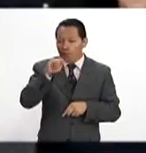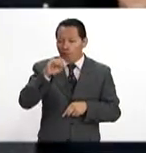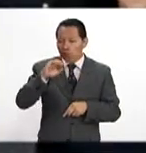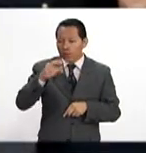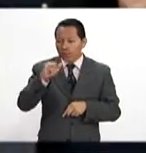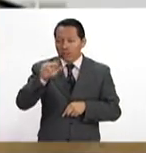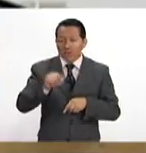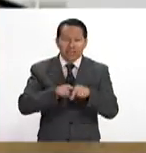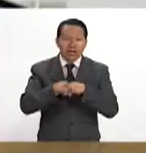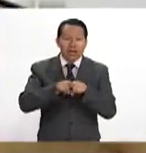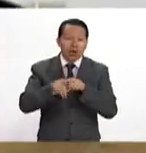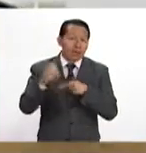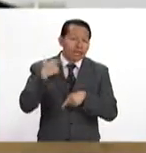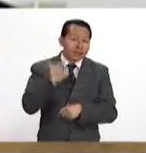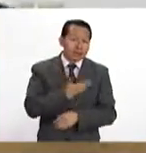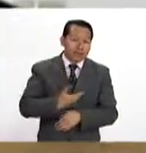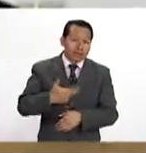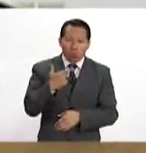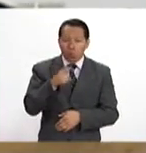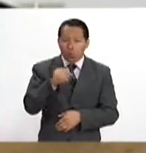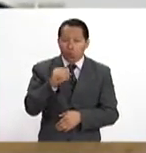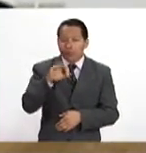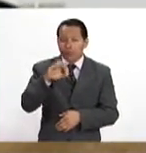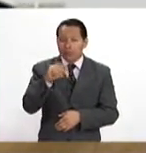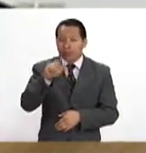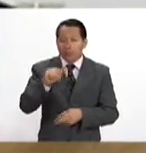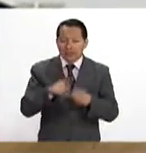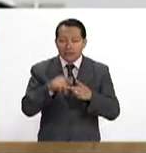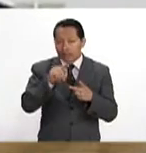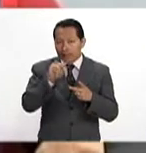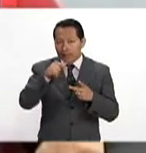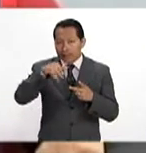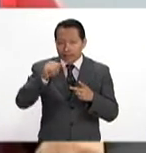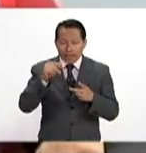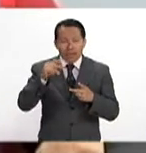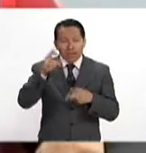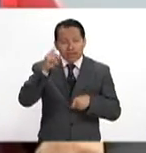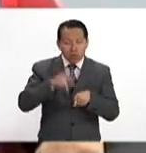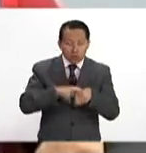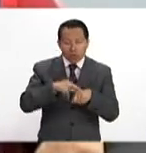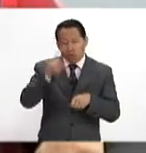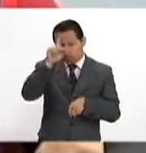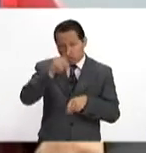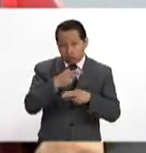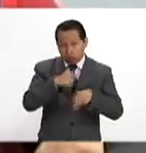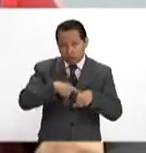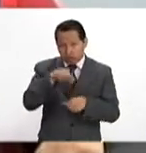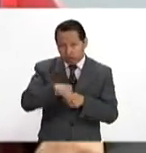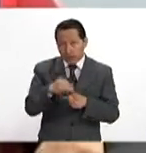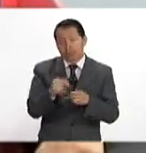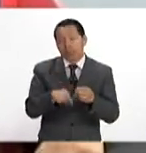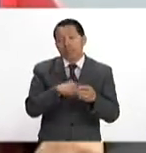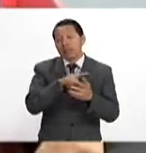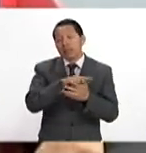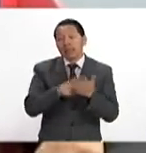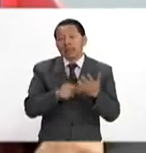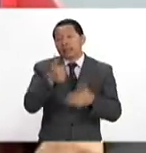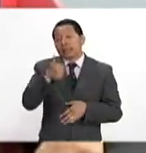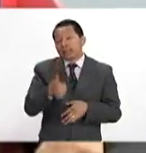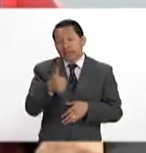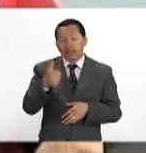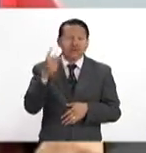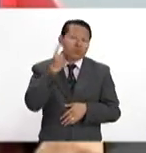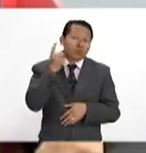que es hermano del expresidente Hugo Chávez, Tania Cardiet, rectora del Consejo Nacional Electoral, y 6 diputados de la